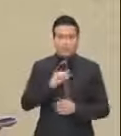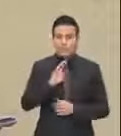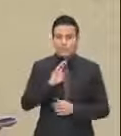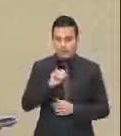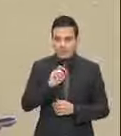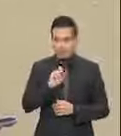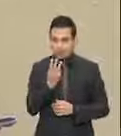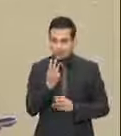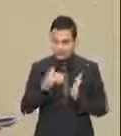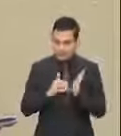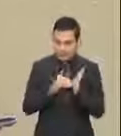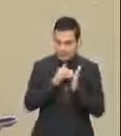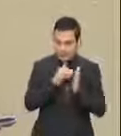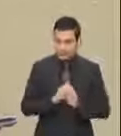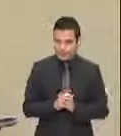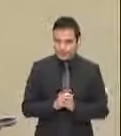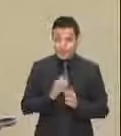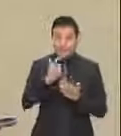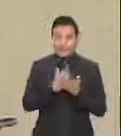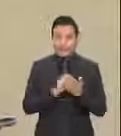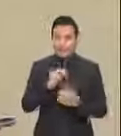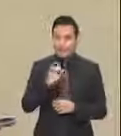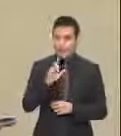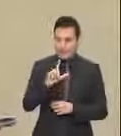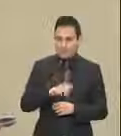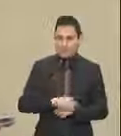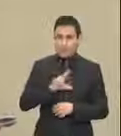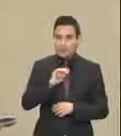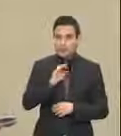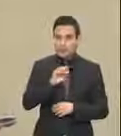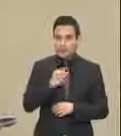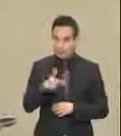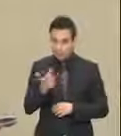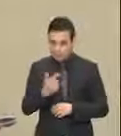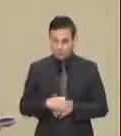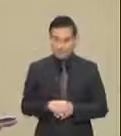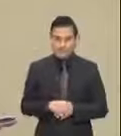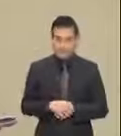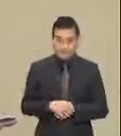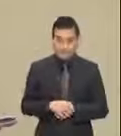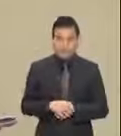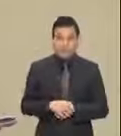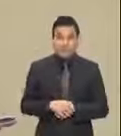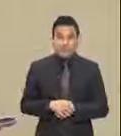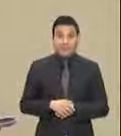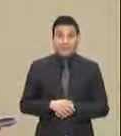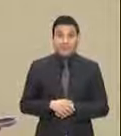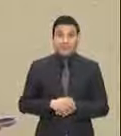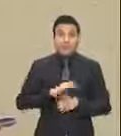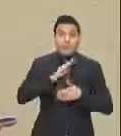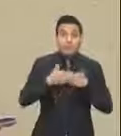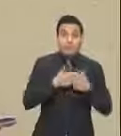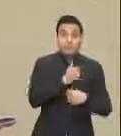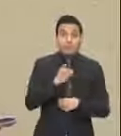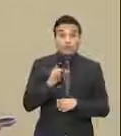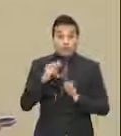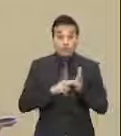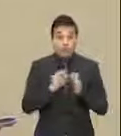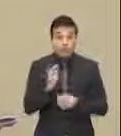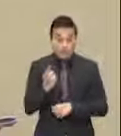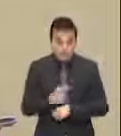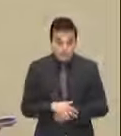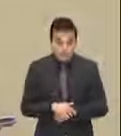33 millones de registros y la lista nominal de 89 puntos 12 para la jornada electoral del 6 de junio de 2021